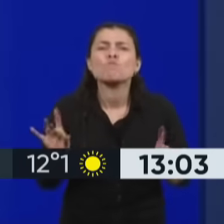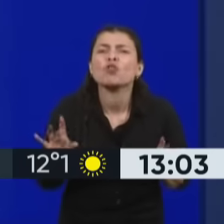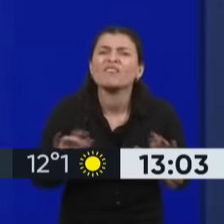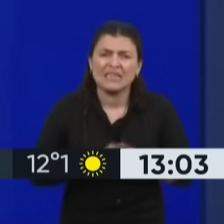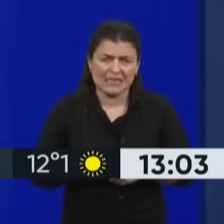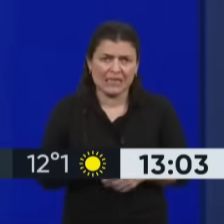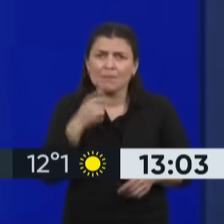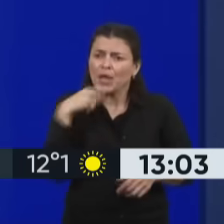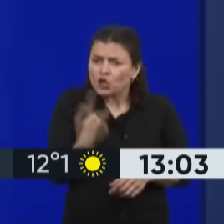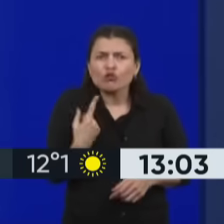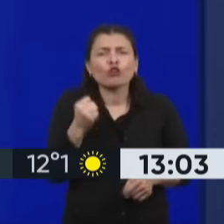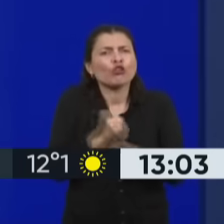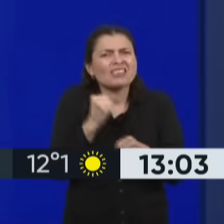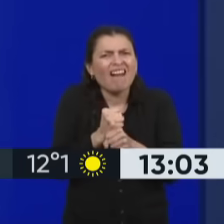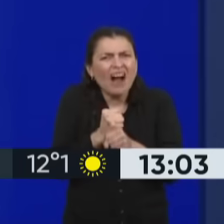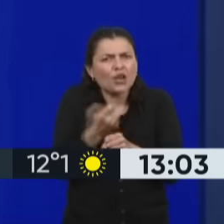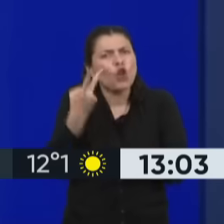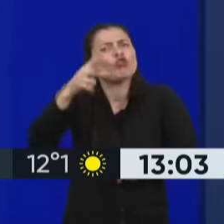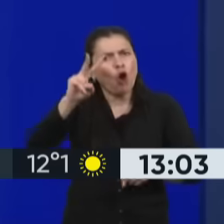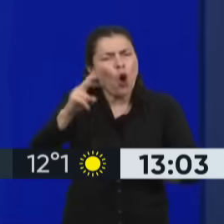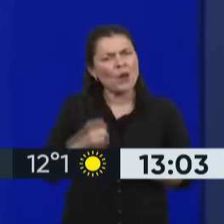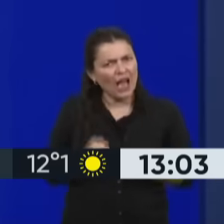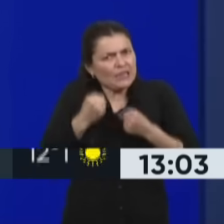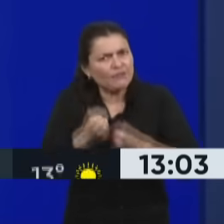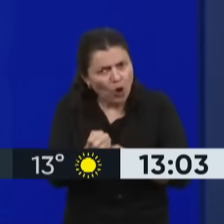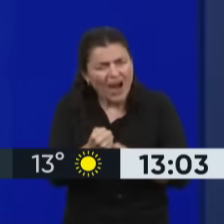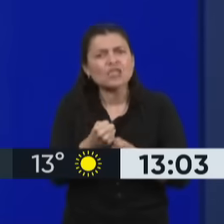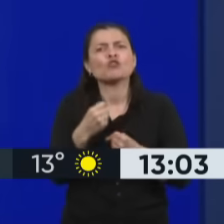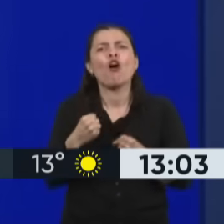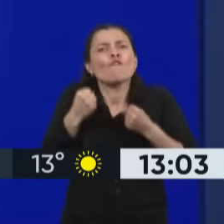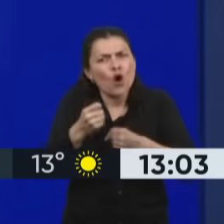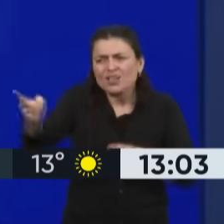sin sobresalto toda la economía a pesar de los cucas.